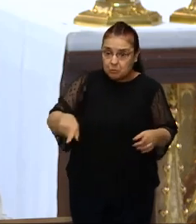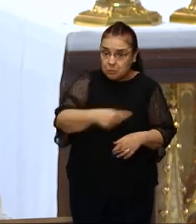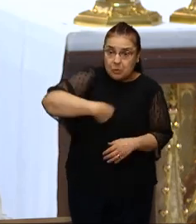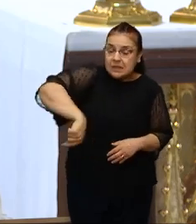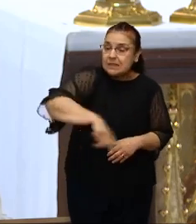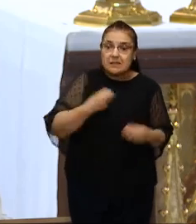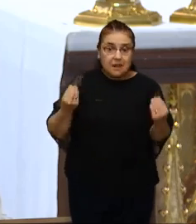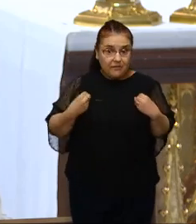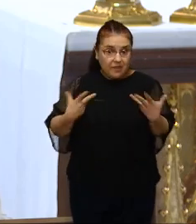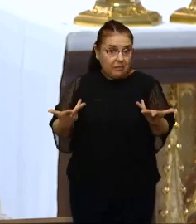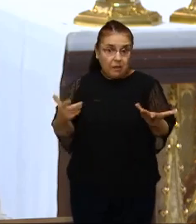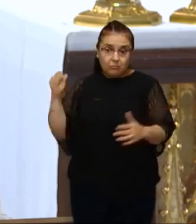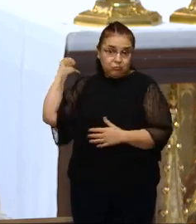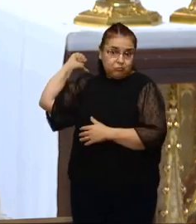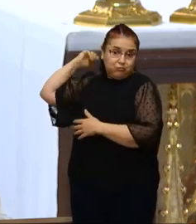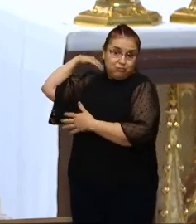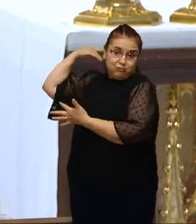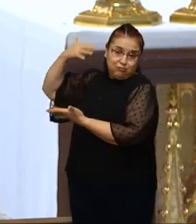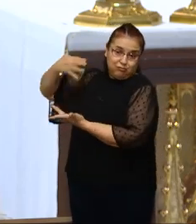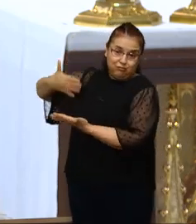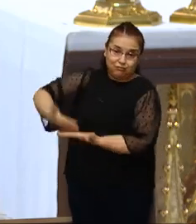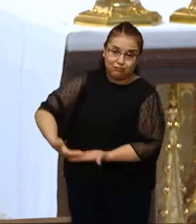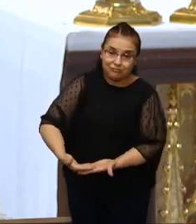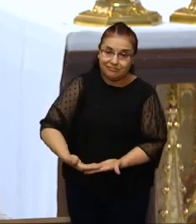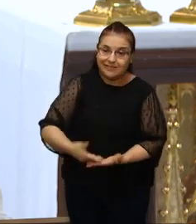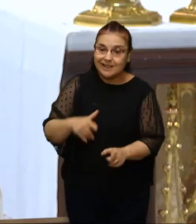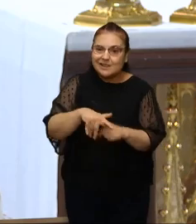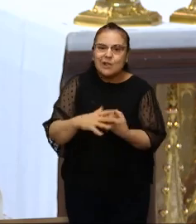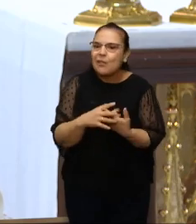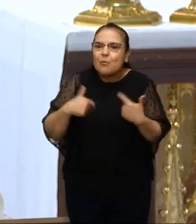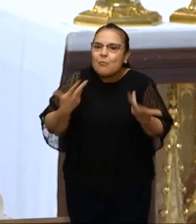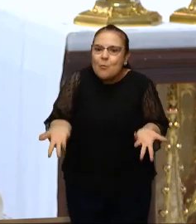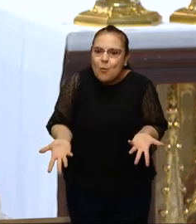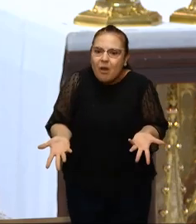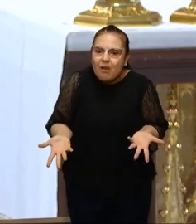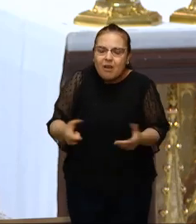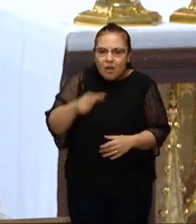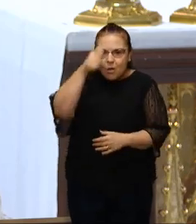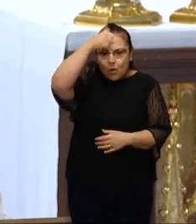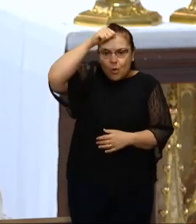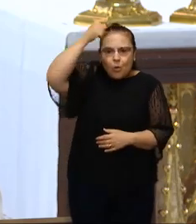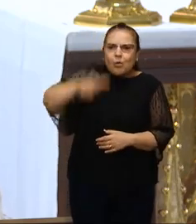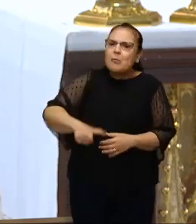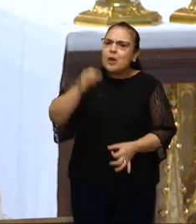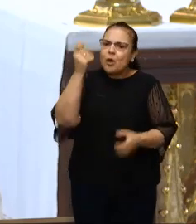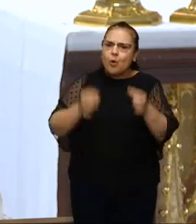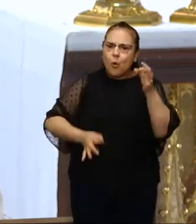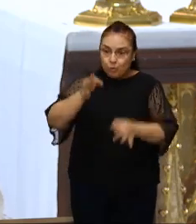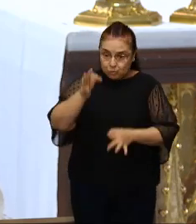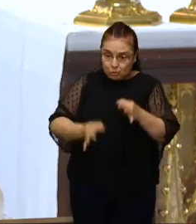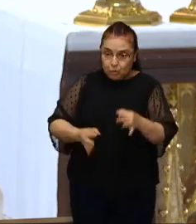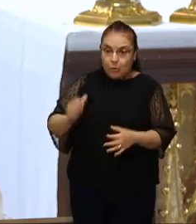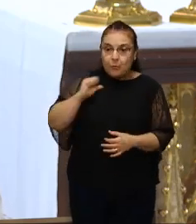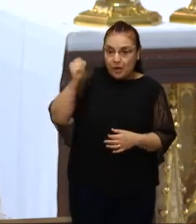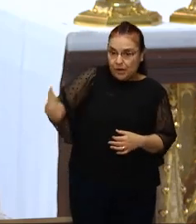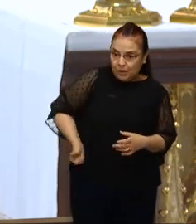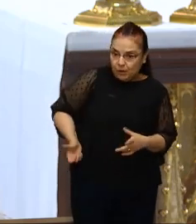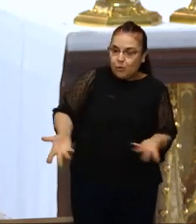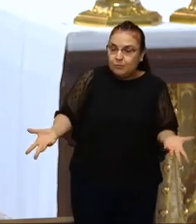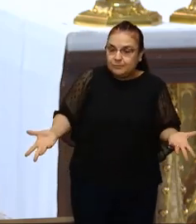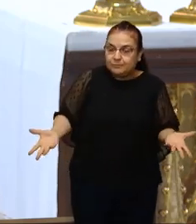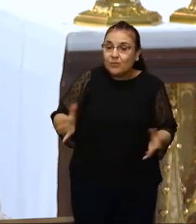tiempo, ¿no? La situación era Job, era un hombre justo y rico y por lo tanto a los ojos de todos